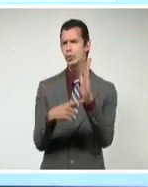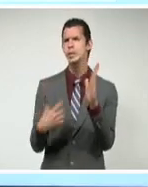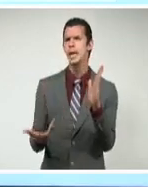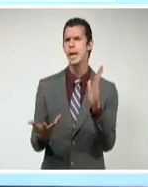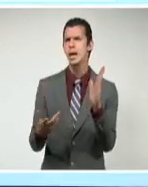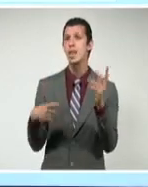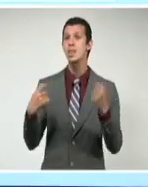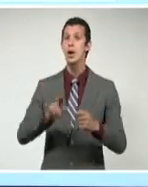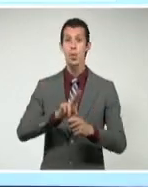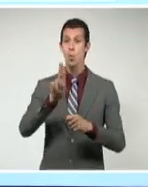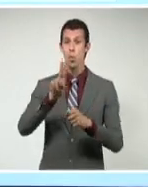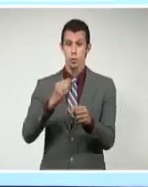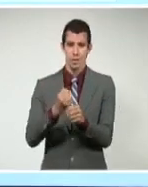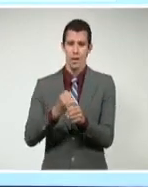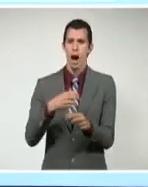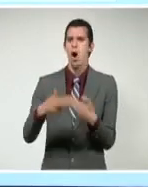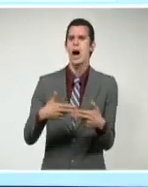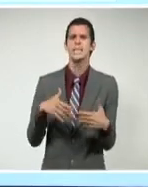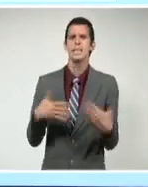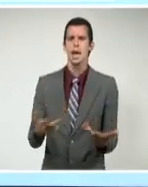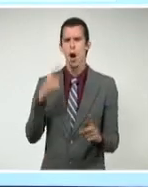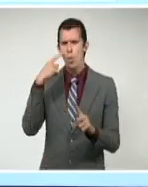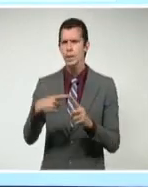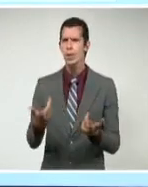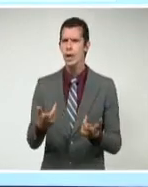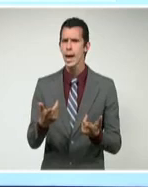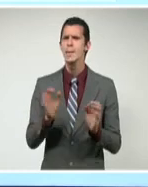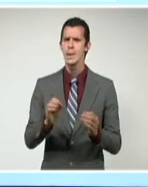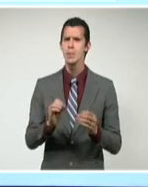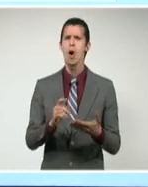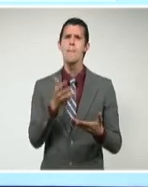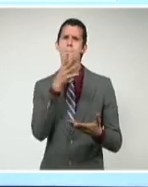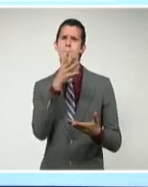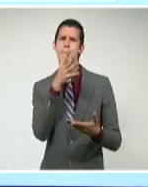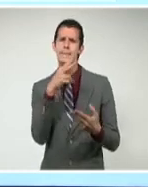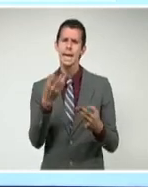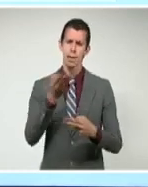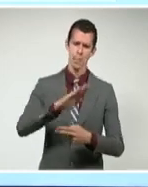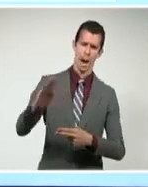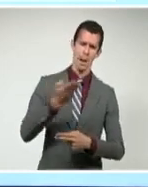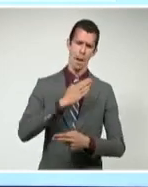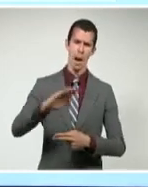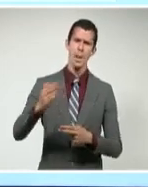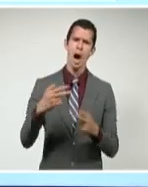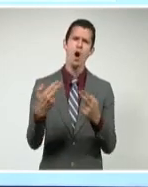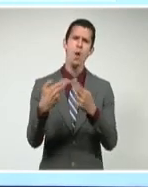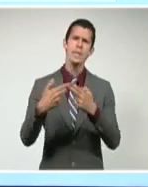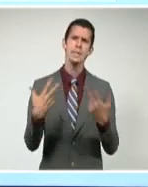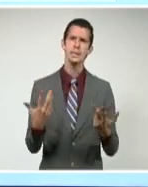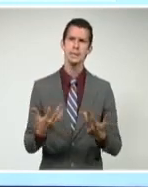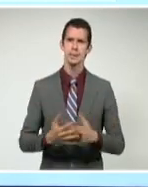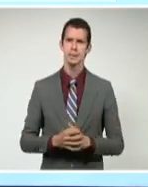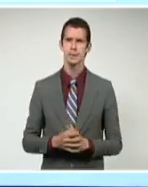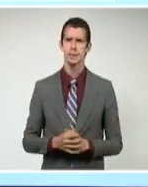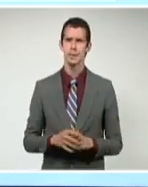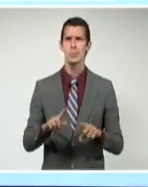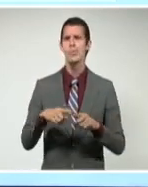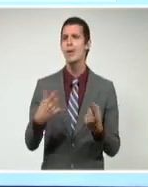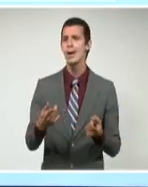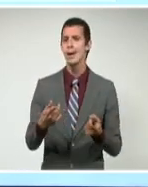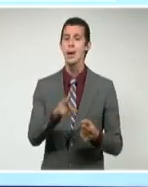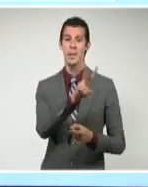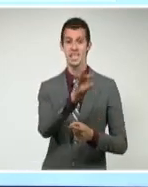acciones urgentes que deben realizar para ganar la emulación contrarrevolucionaria. Sí, porque es que el movimiento San Isidro se les ha ido delante, están opinando